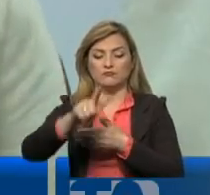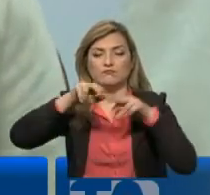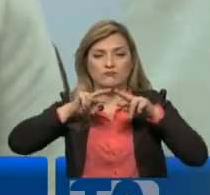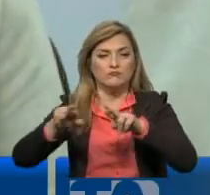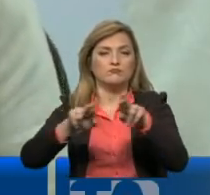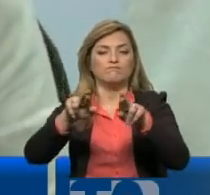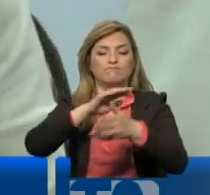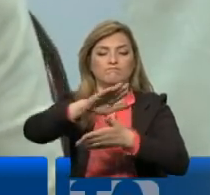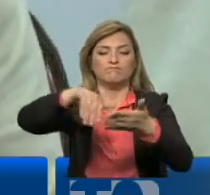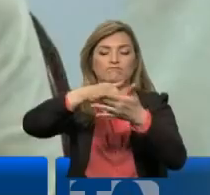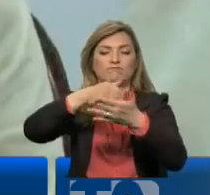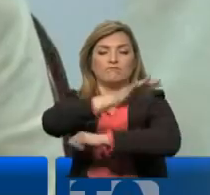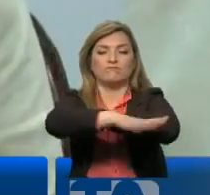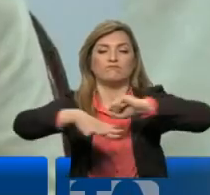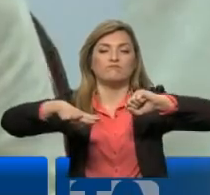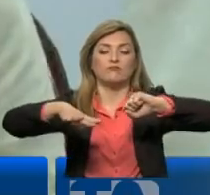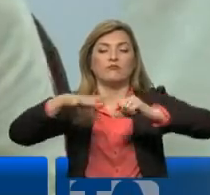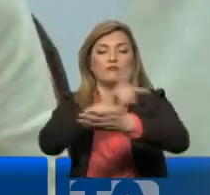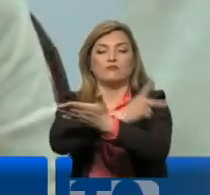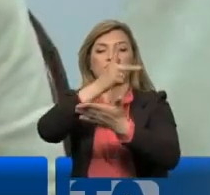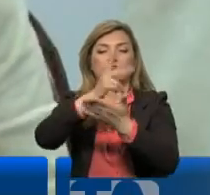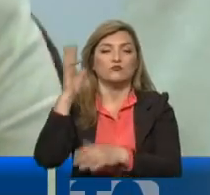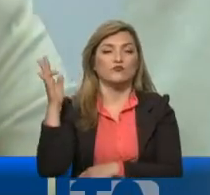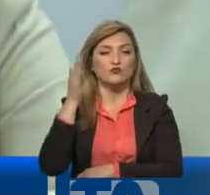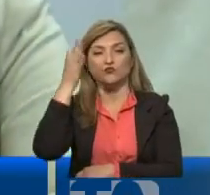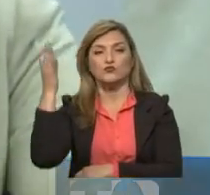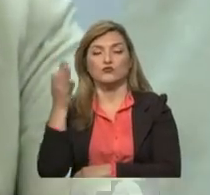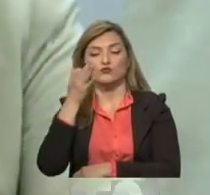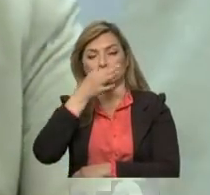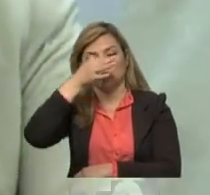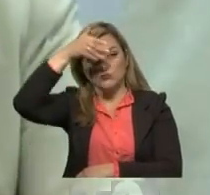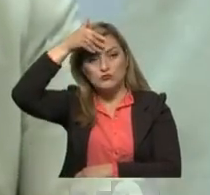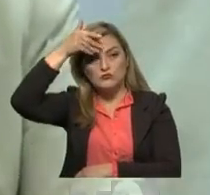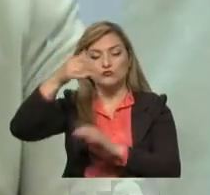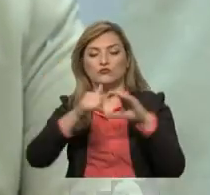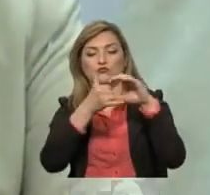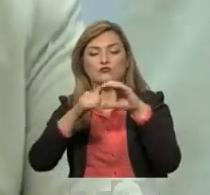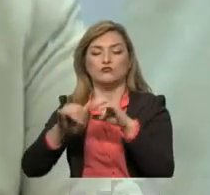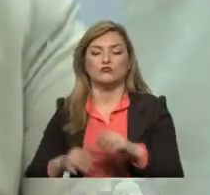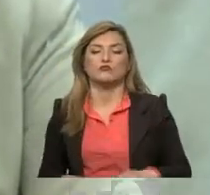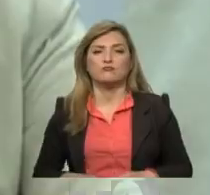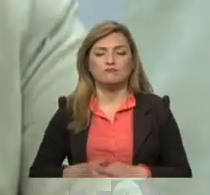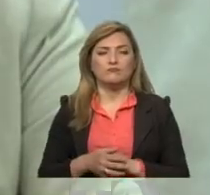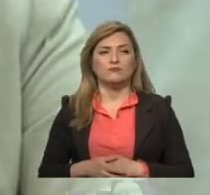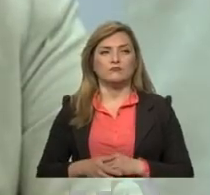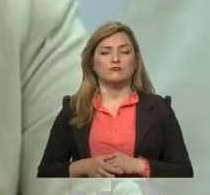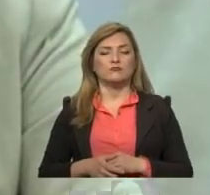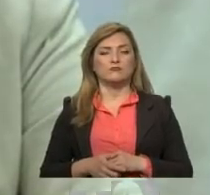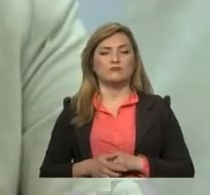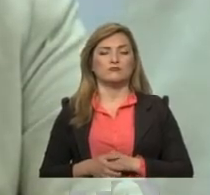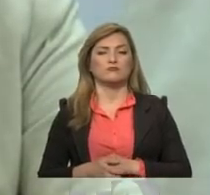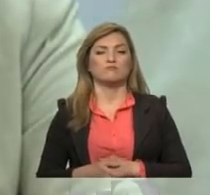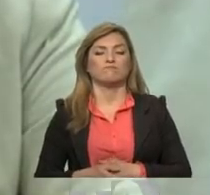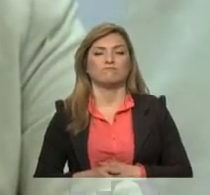Ríos, Manabí, Morona, Santiago, Pichincha, Tungurahua, Santo Domingo y Santa Elena. Y una vez más insisto, porque el